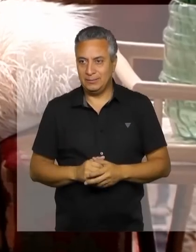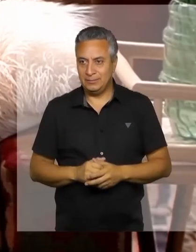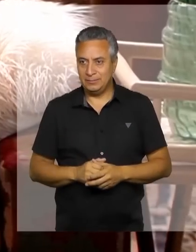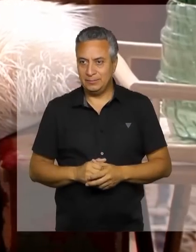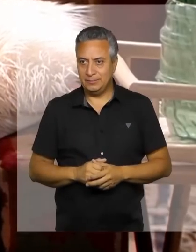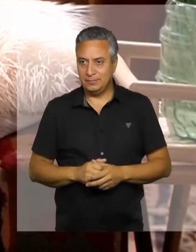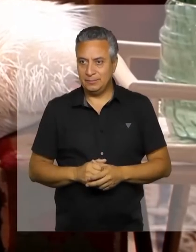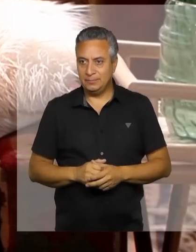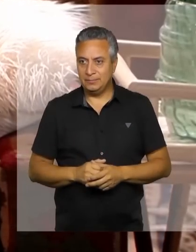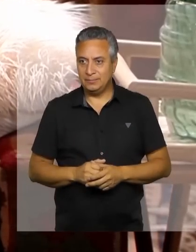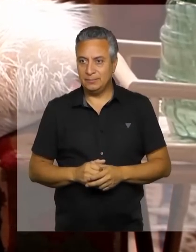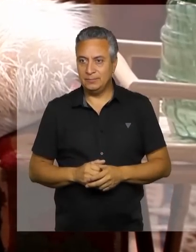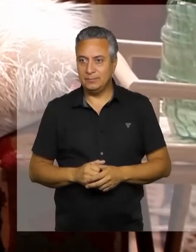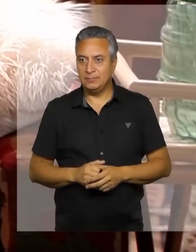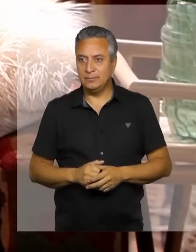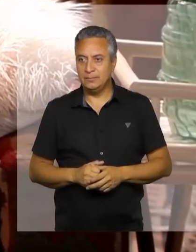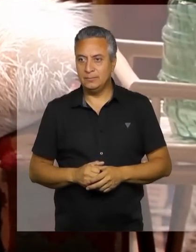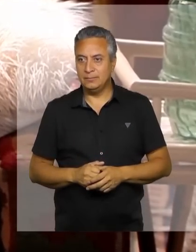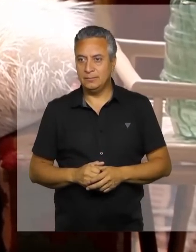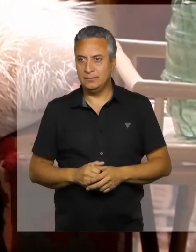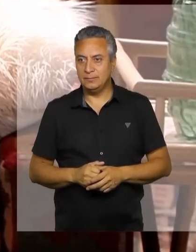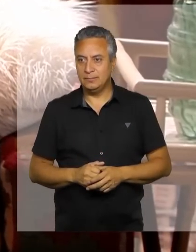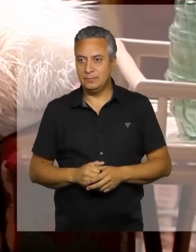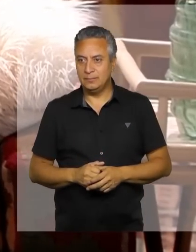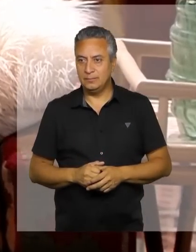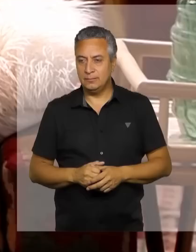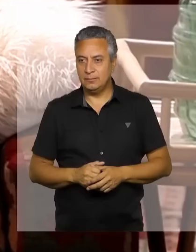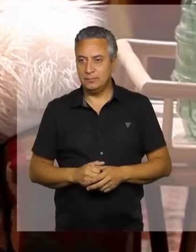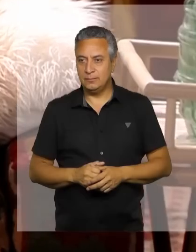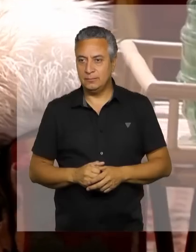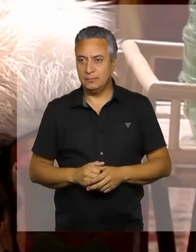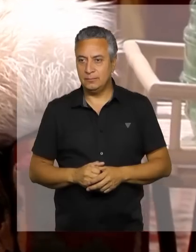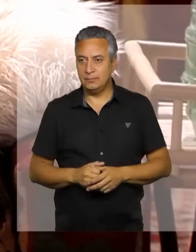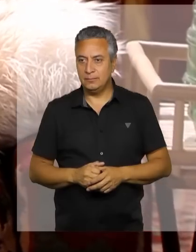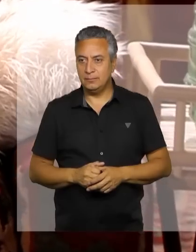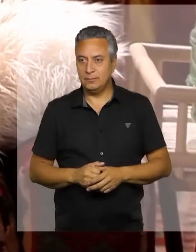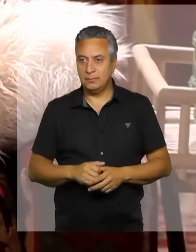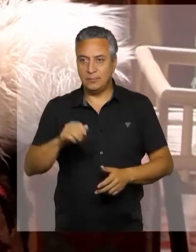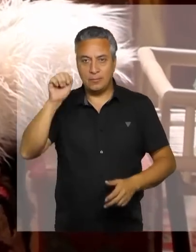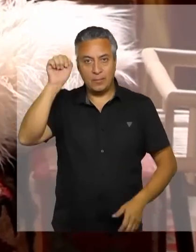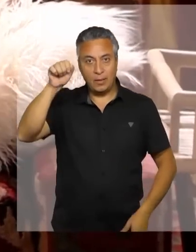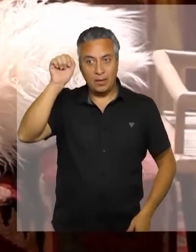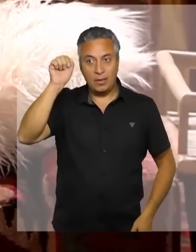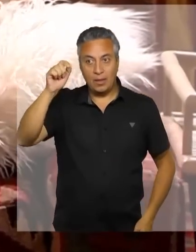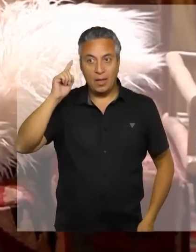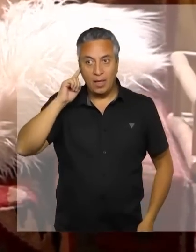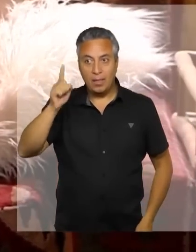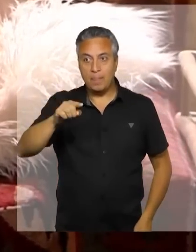De amor por ti. Mamá.